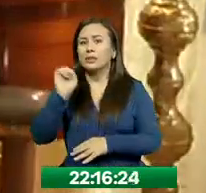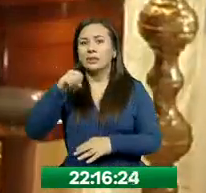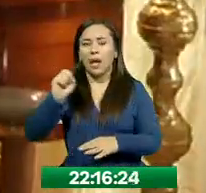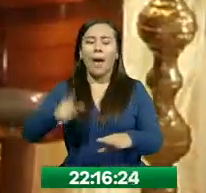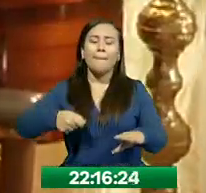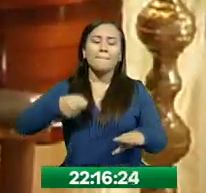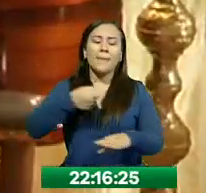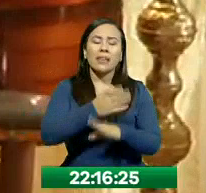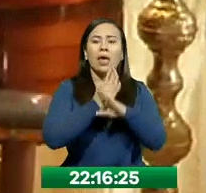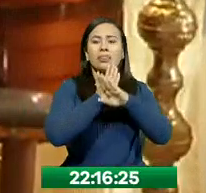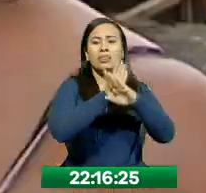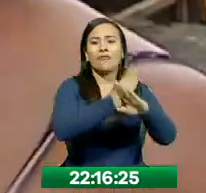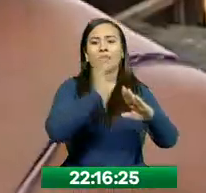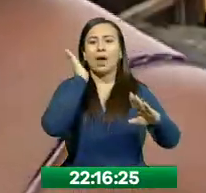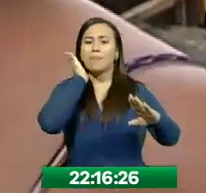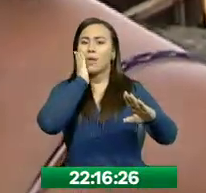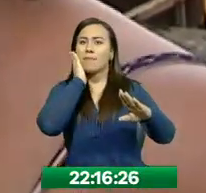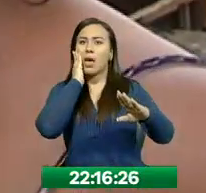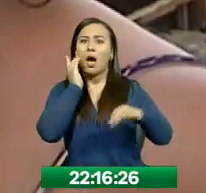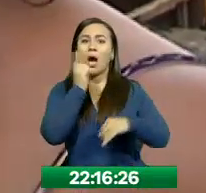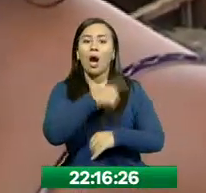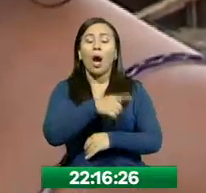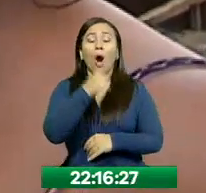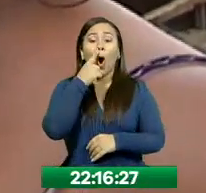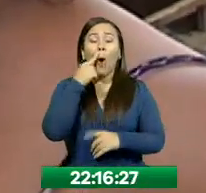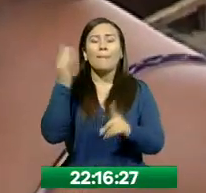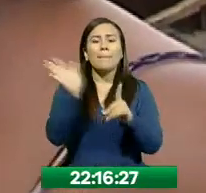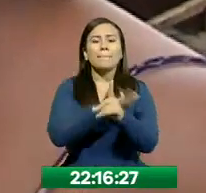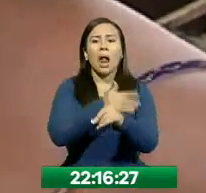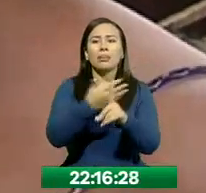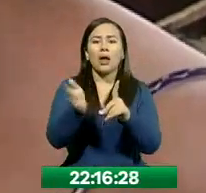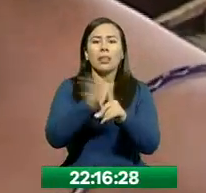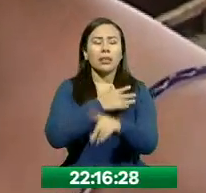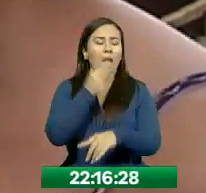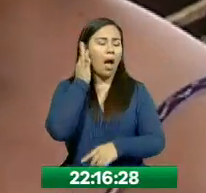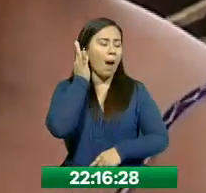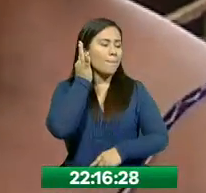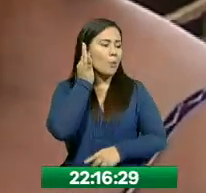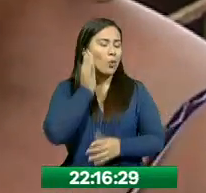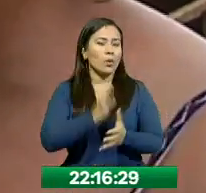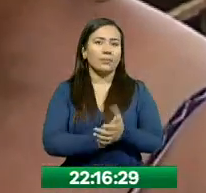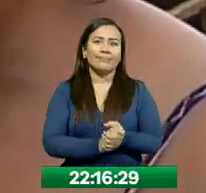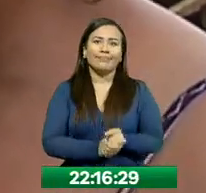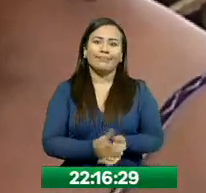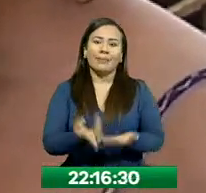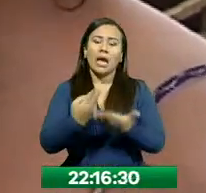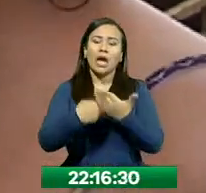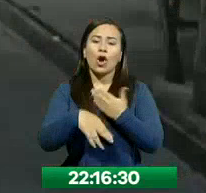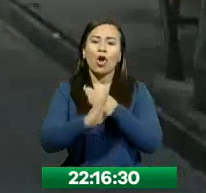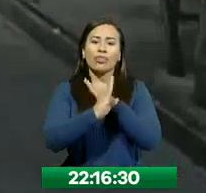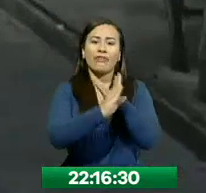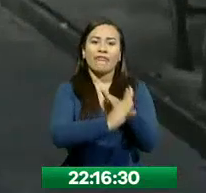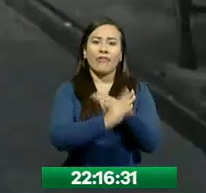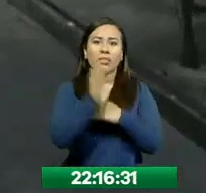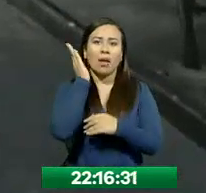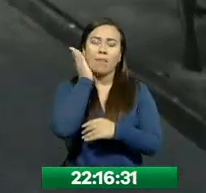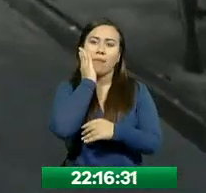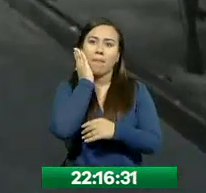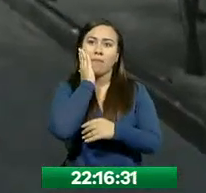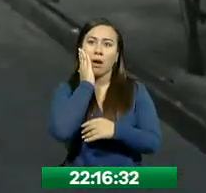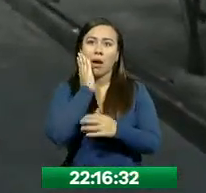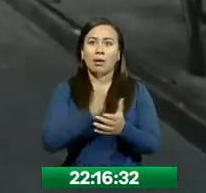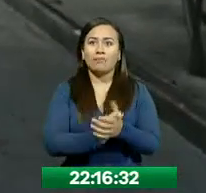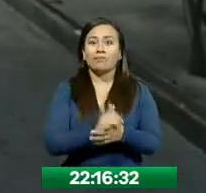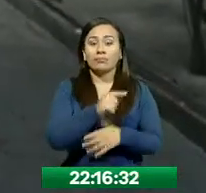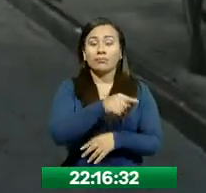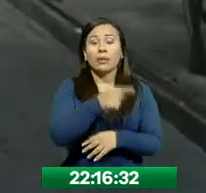pero en defensa propia. La defendió la mamá y ya pues, como todo hijo, defiende a su mamá, ¿no? El hecho se registró